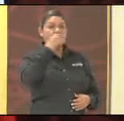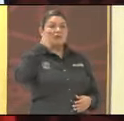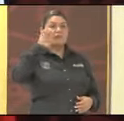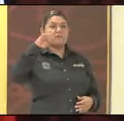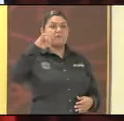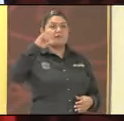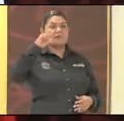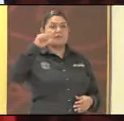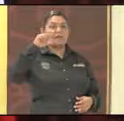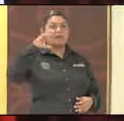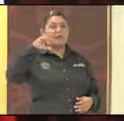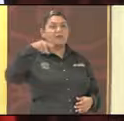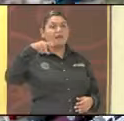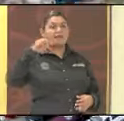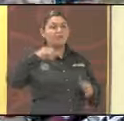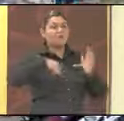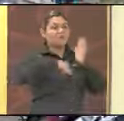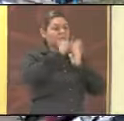barda perimetral.